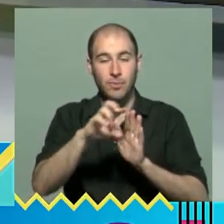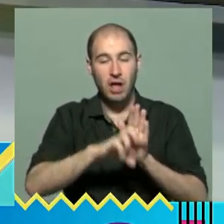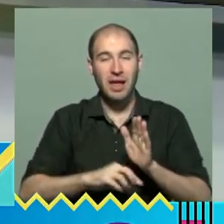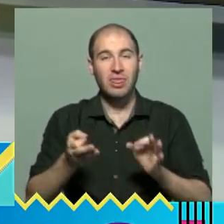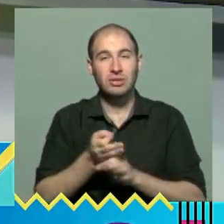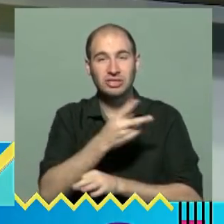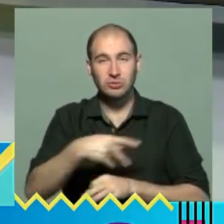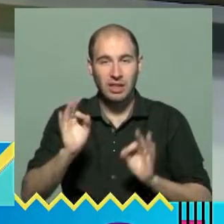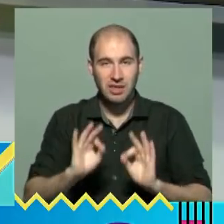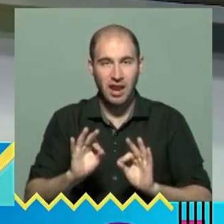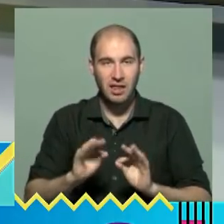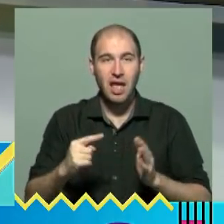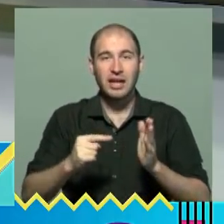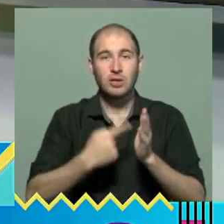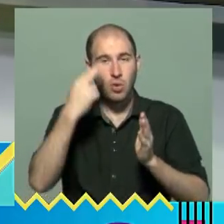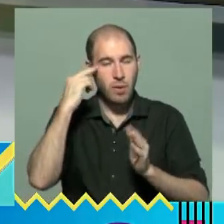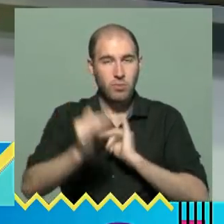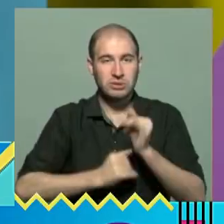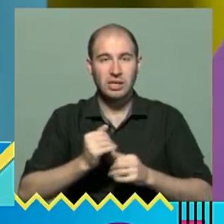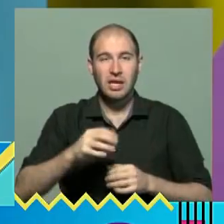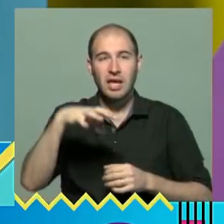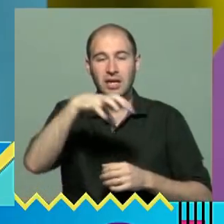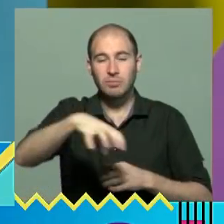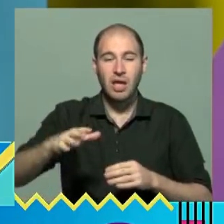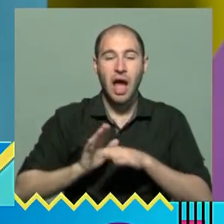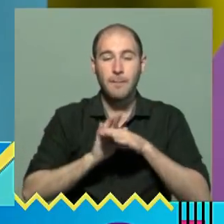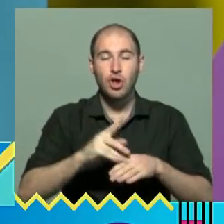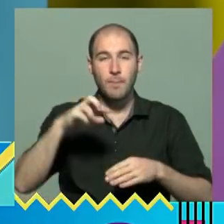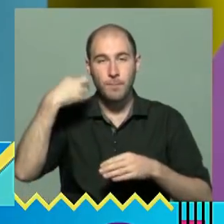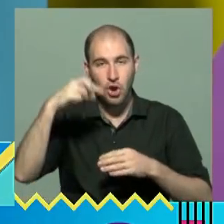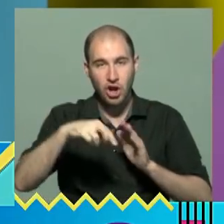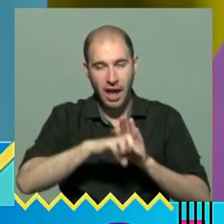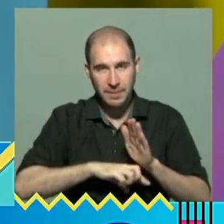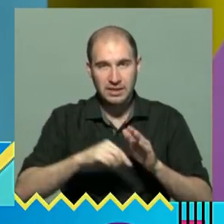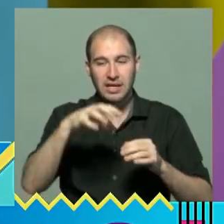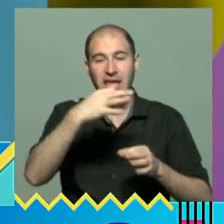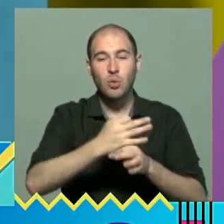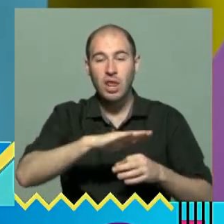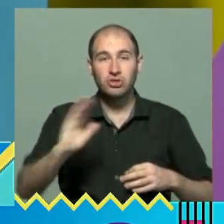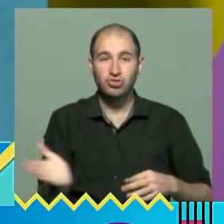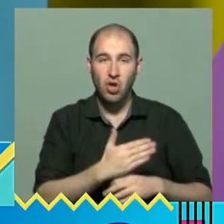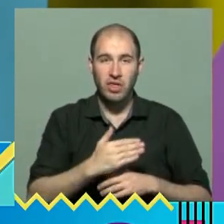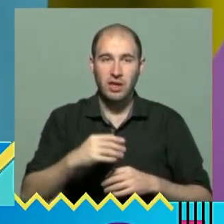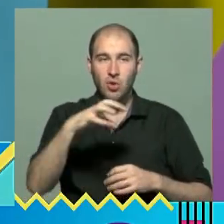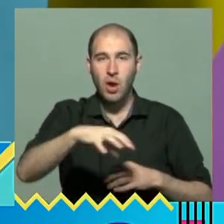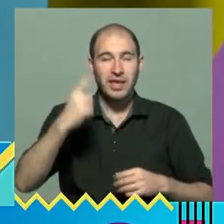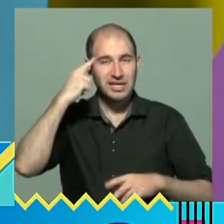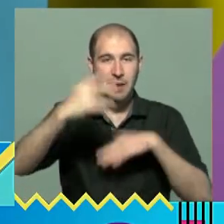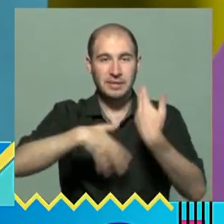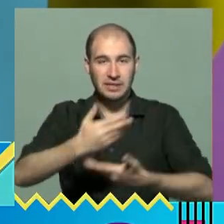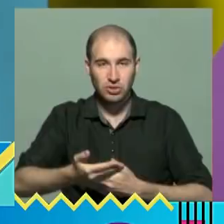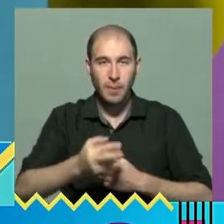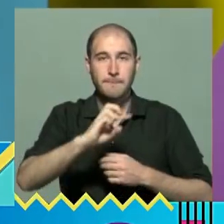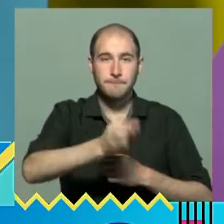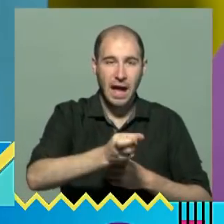educación sexual integral en el artículo 9 dice: las jurisdicciones con apoyo del programa deberán organizar en todos los establecimientos educativos espacios de formación para